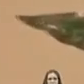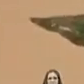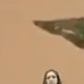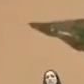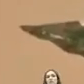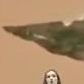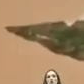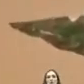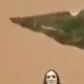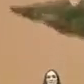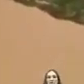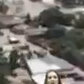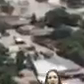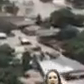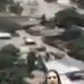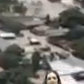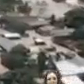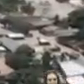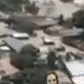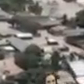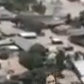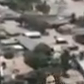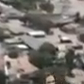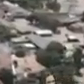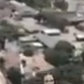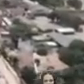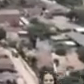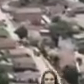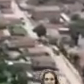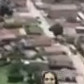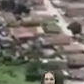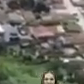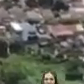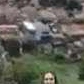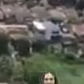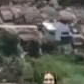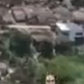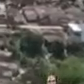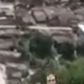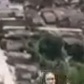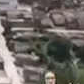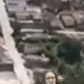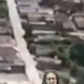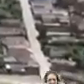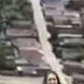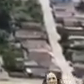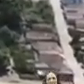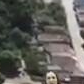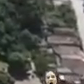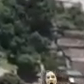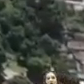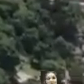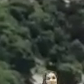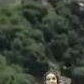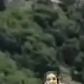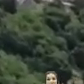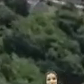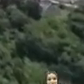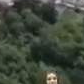estados de Bahía y de Minas Gerais. Las inundaciones, que alcanzaron niveles pocas veces vistos, ya afectan al menos